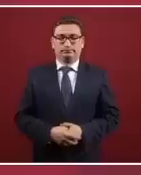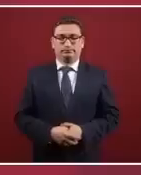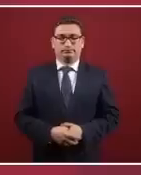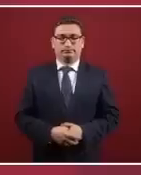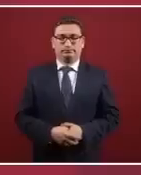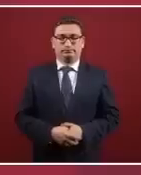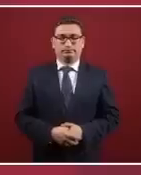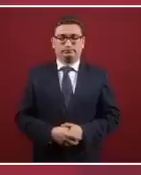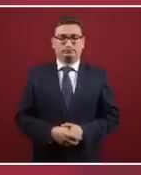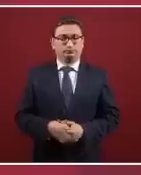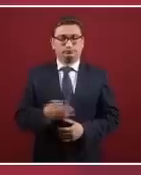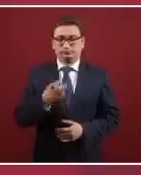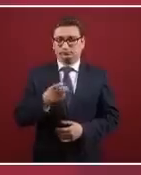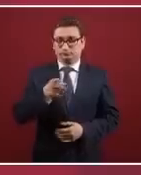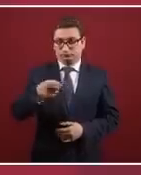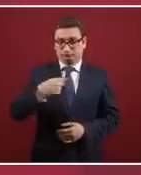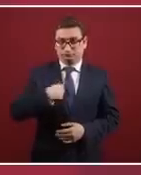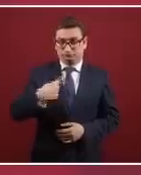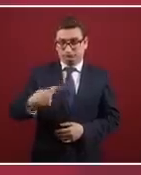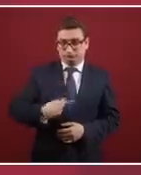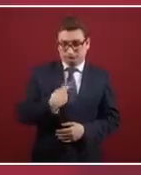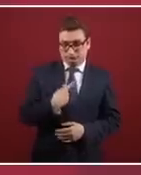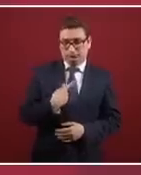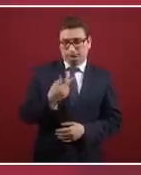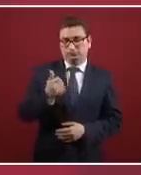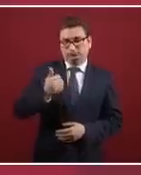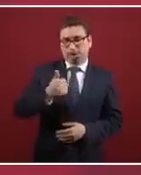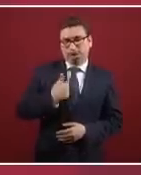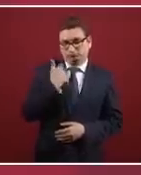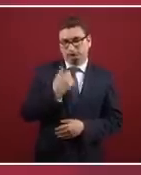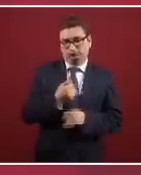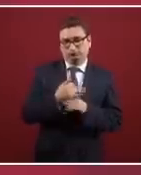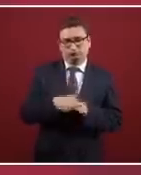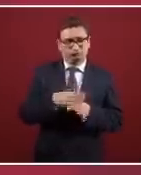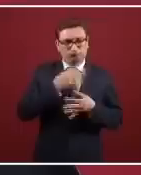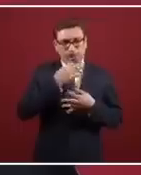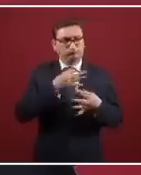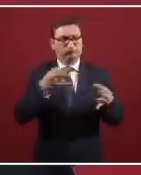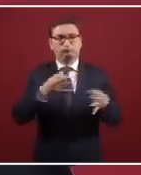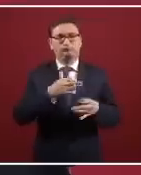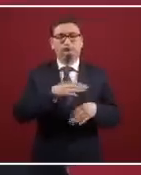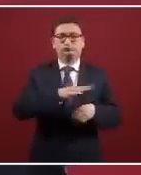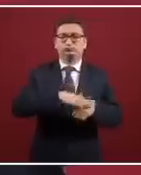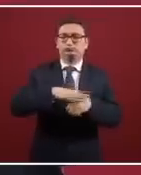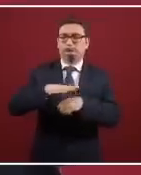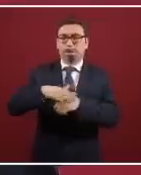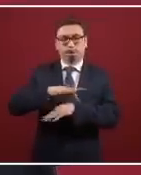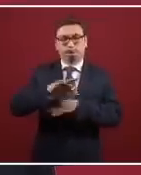que me preguntas me da oportunidad de informarlo a los mexicanos,